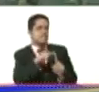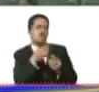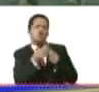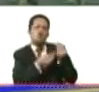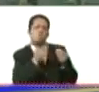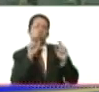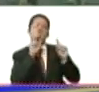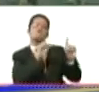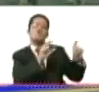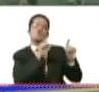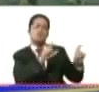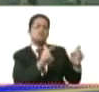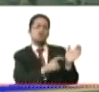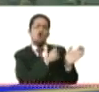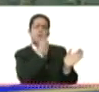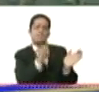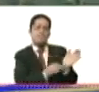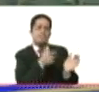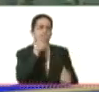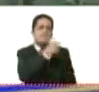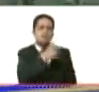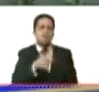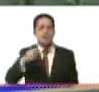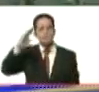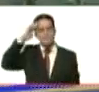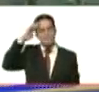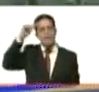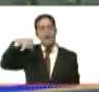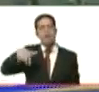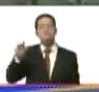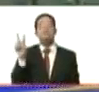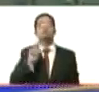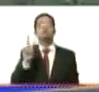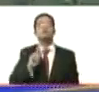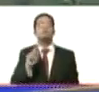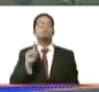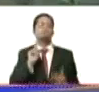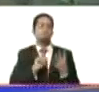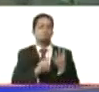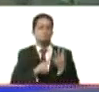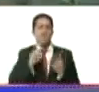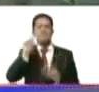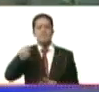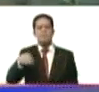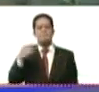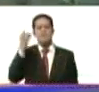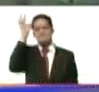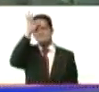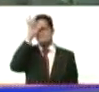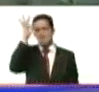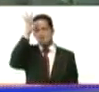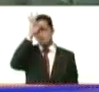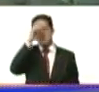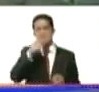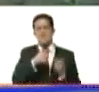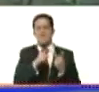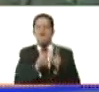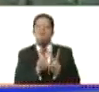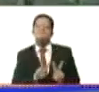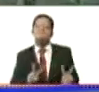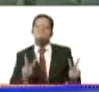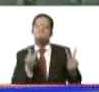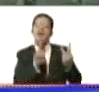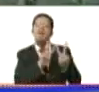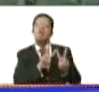formación integral y continua de los militares venezolanos. El eje filosófico de principios y valores. Y además